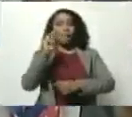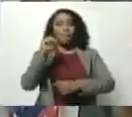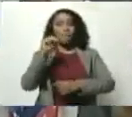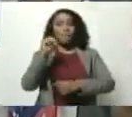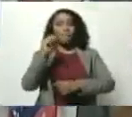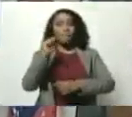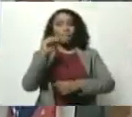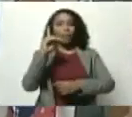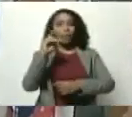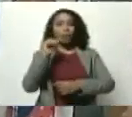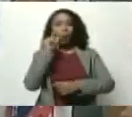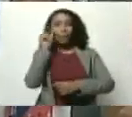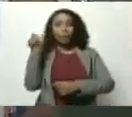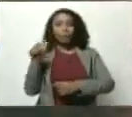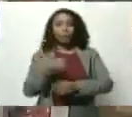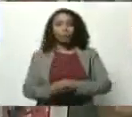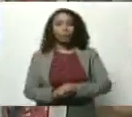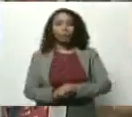canción